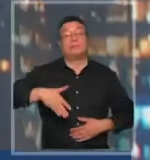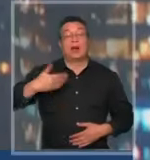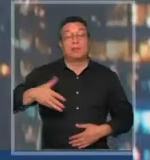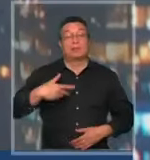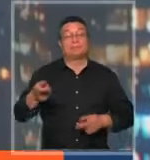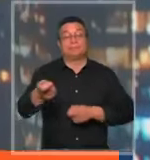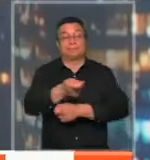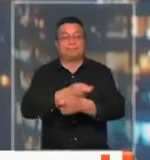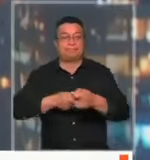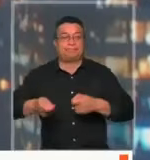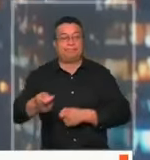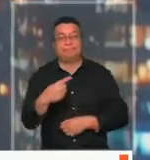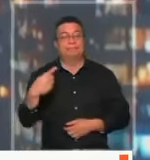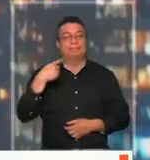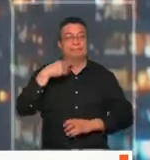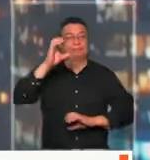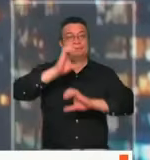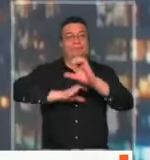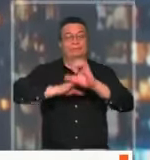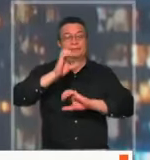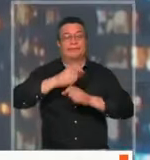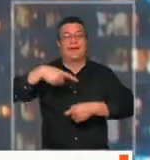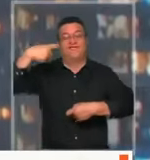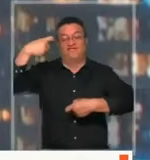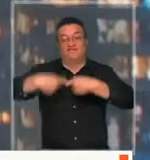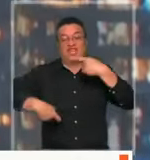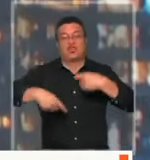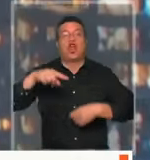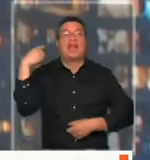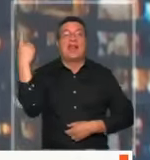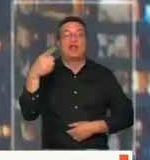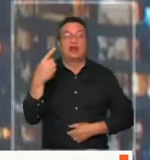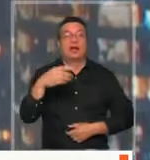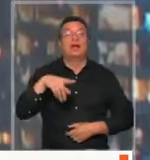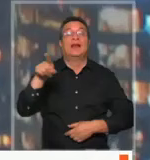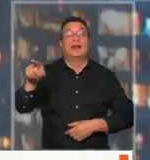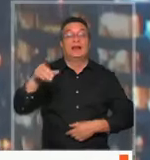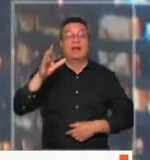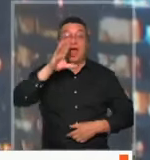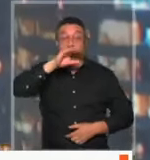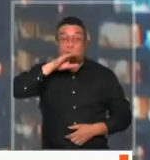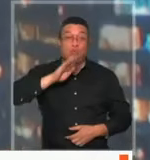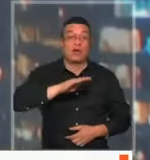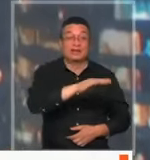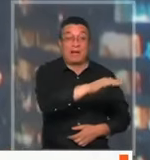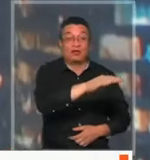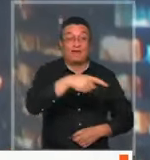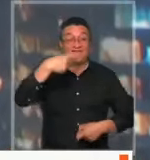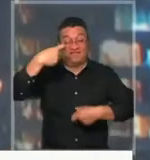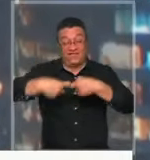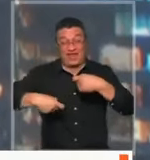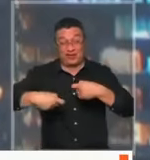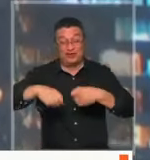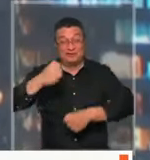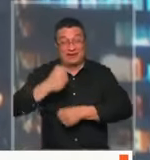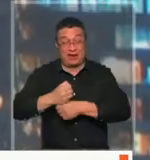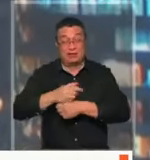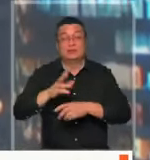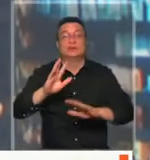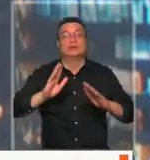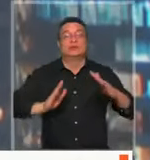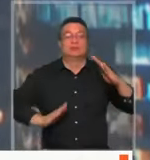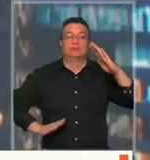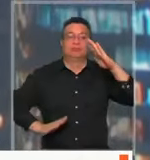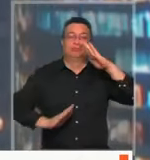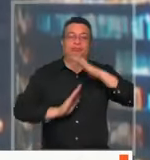Noticia económica para la industria del acero nacional, porque la compañía siderúrgica de Huachipato comunicó el cese de su